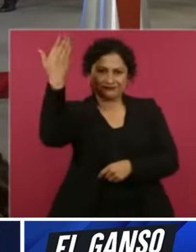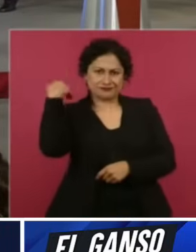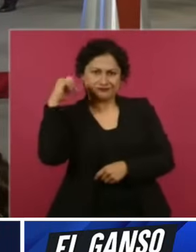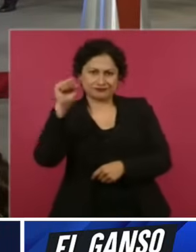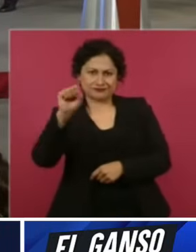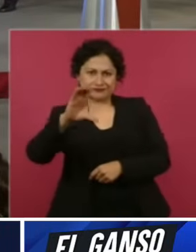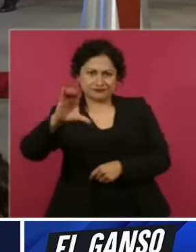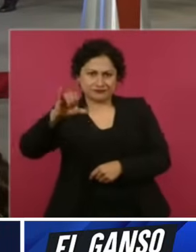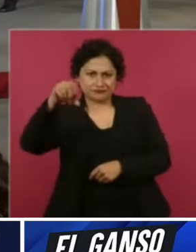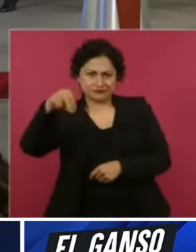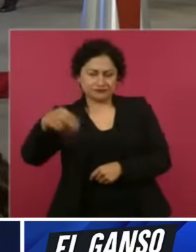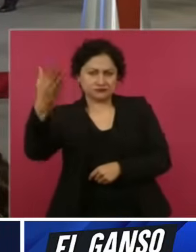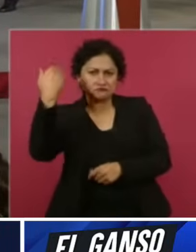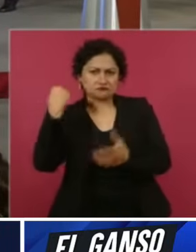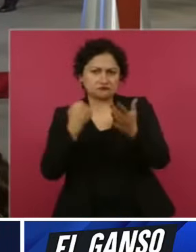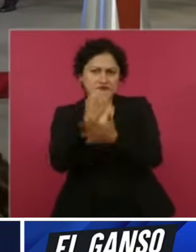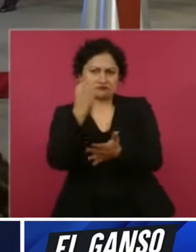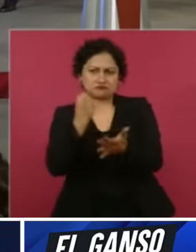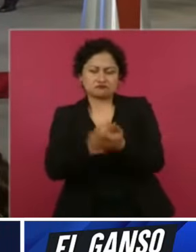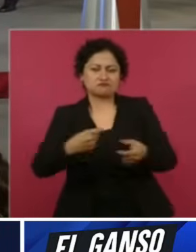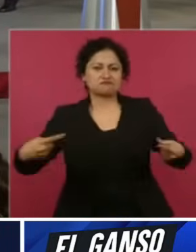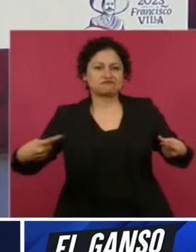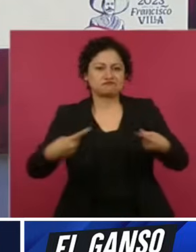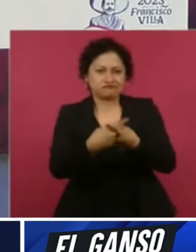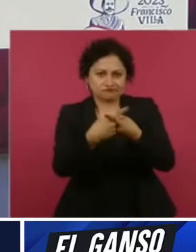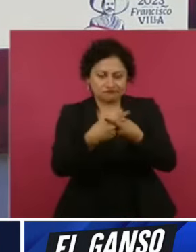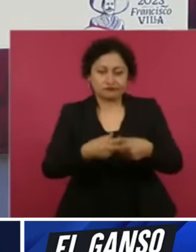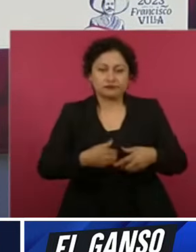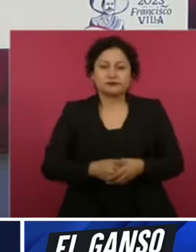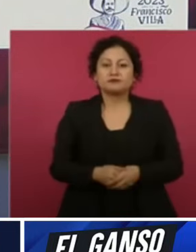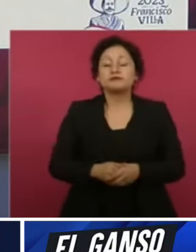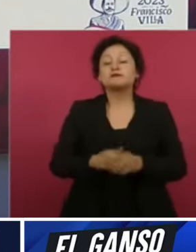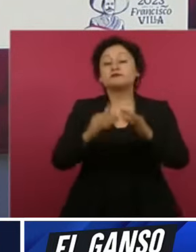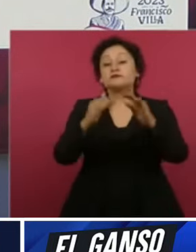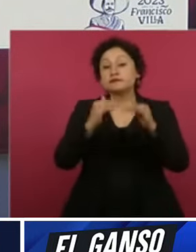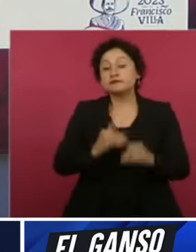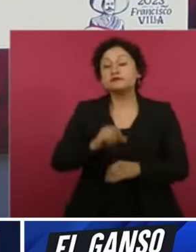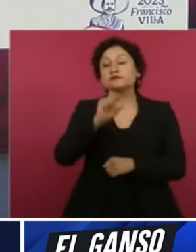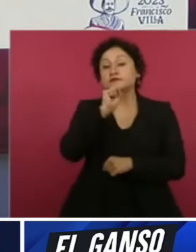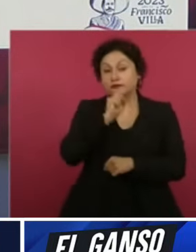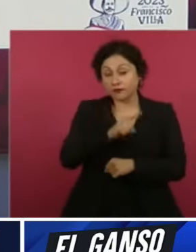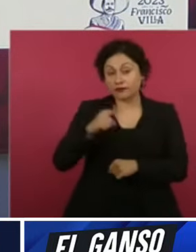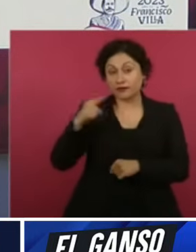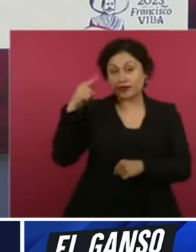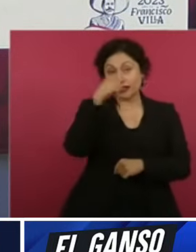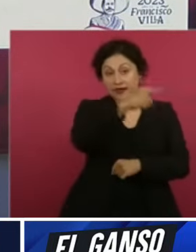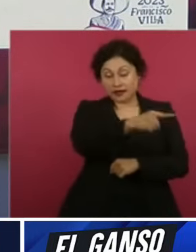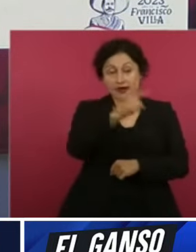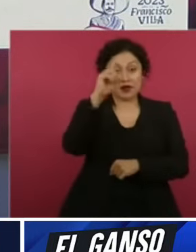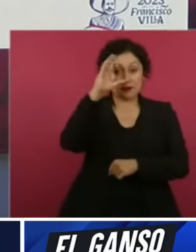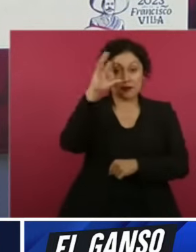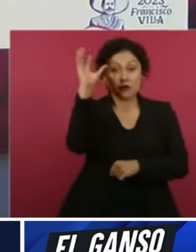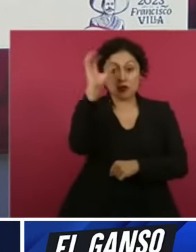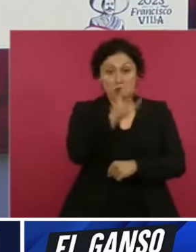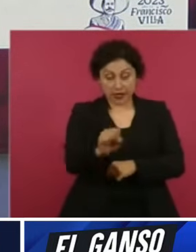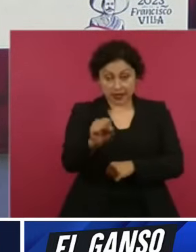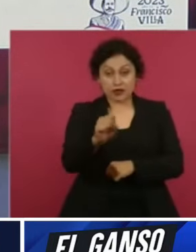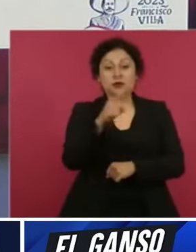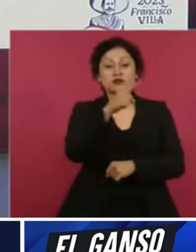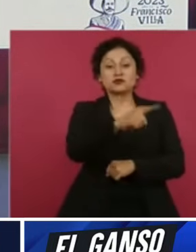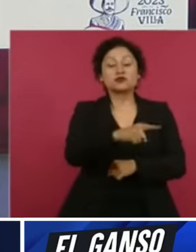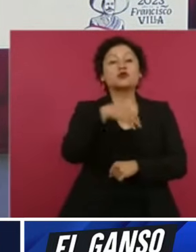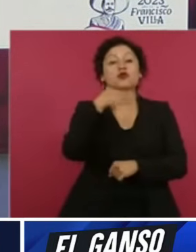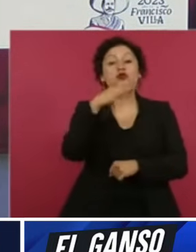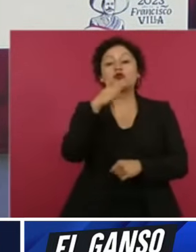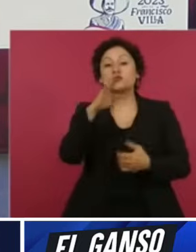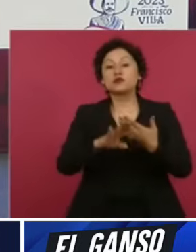corte de justicia de la nación también por otro lado la Fiscalía anticorrupción de Morelos solicitó una orden de aprehensión